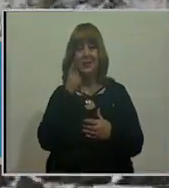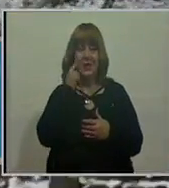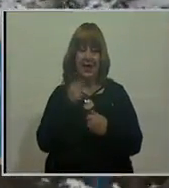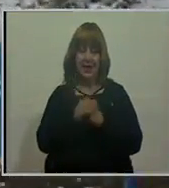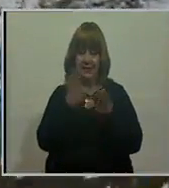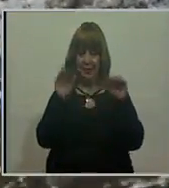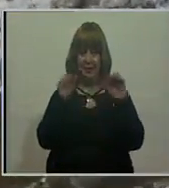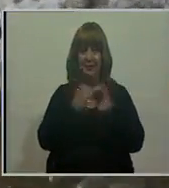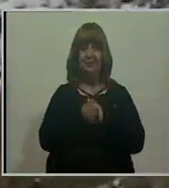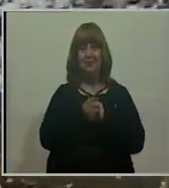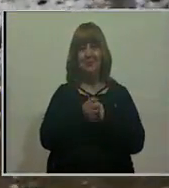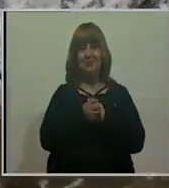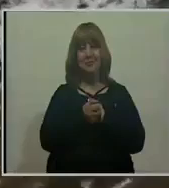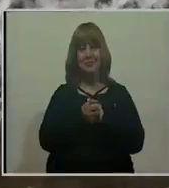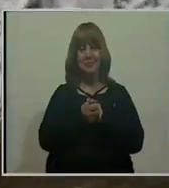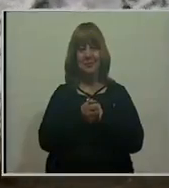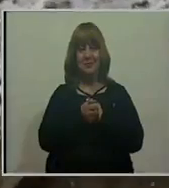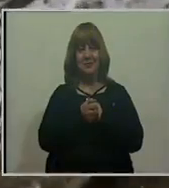gracias. Chau, chau.